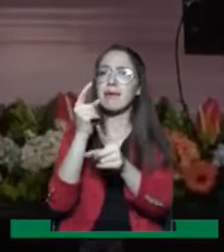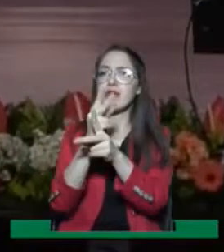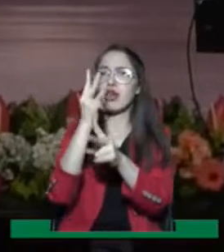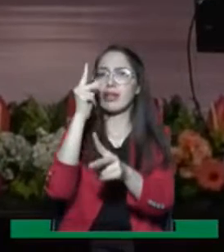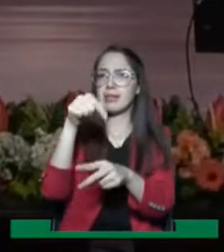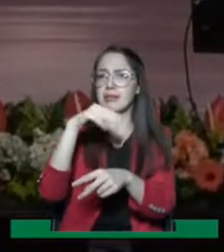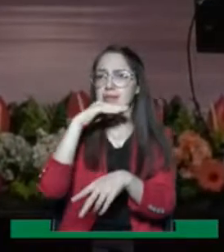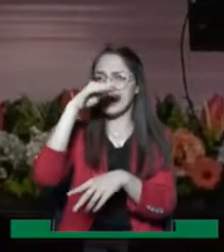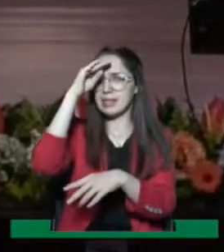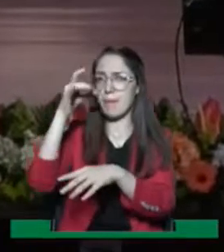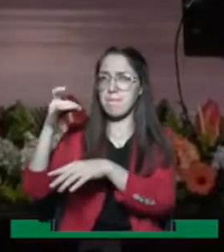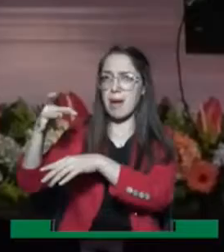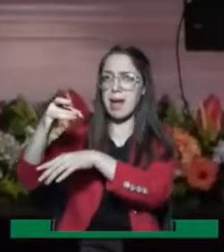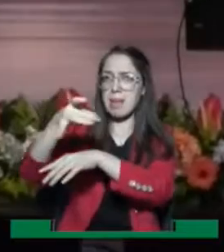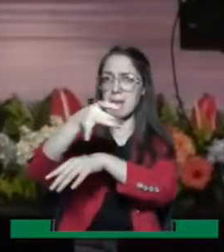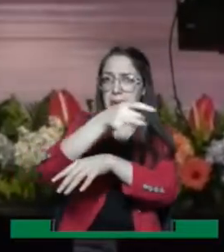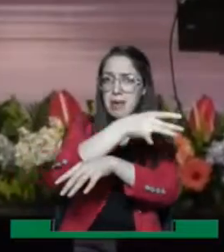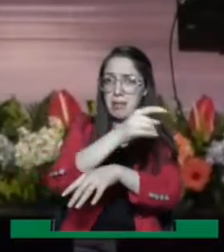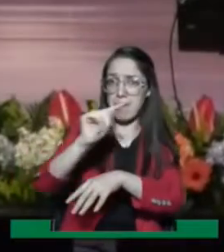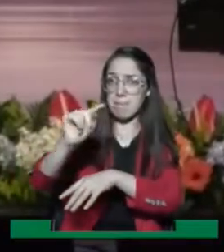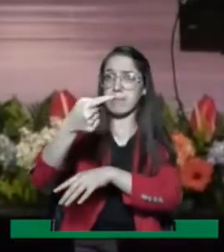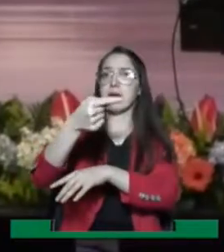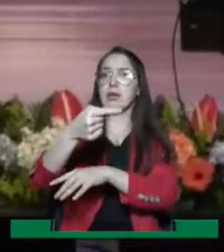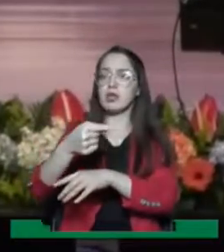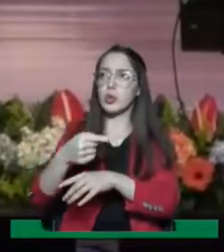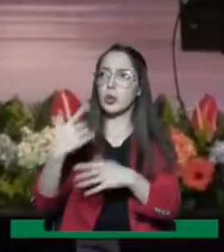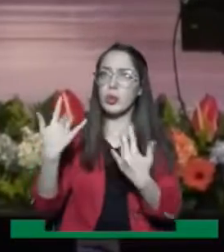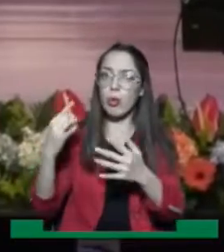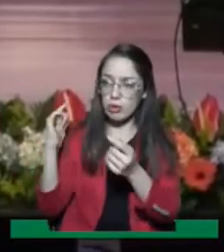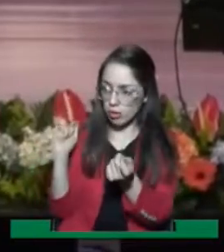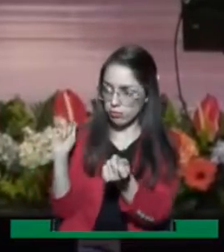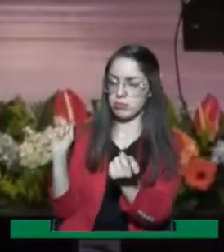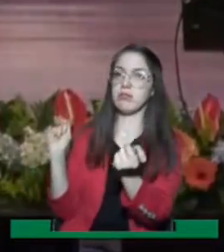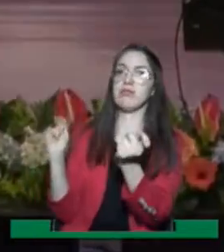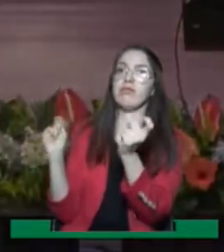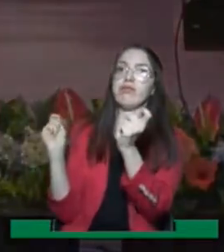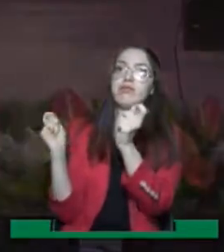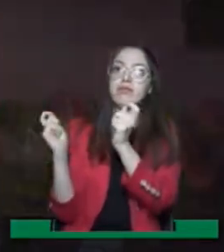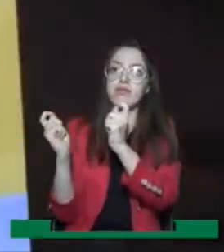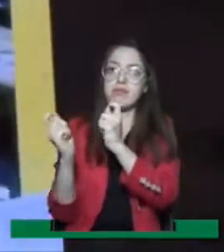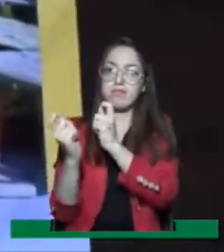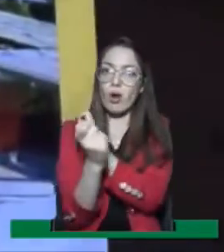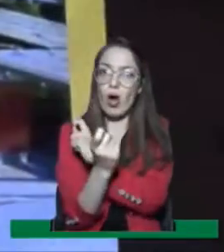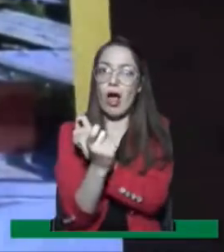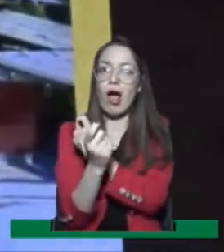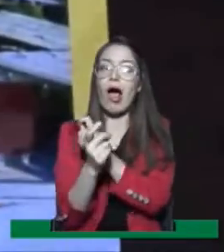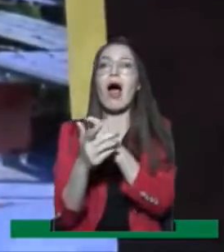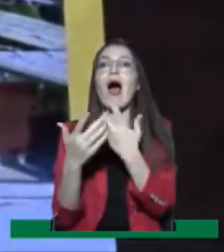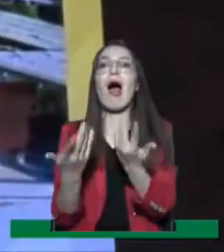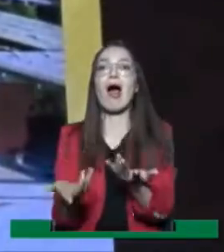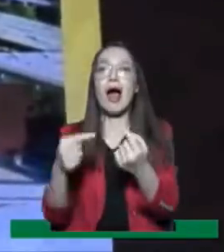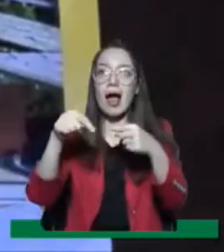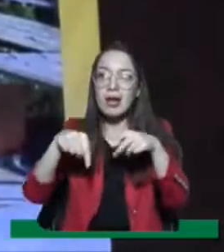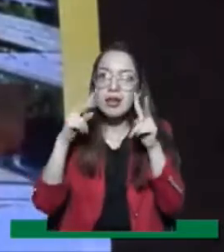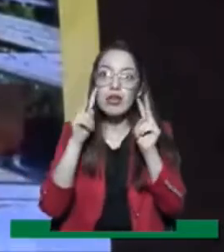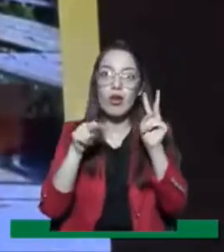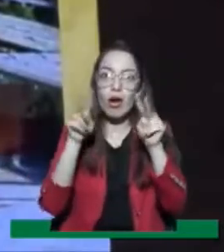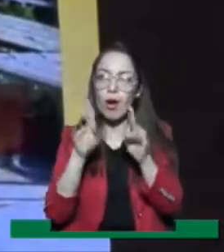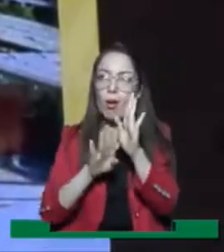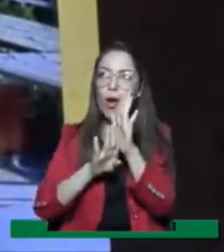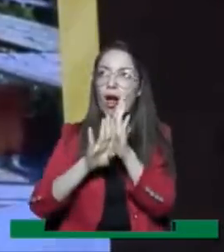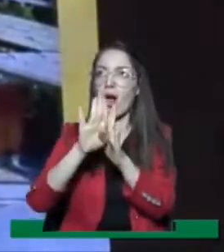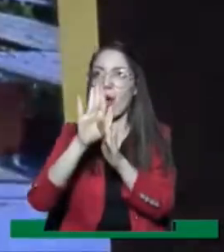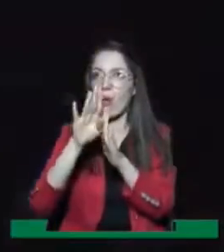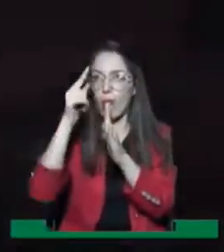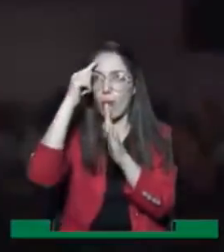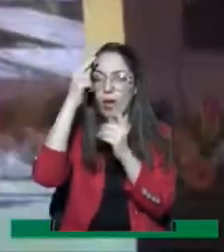transformación. Para nosotros, dentro del sector y la industria del turismo, es muy grato poder compartir los avances y las estrategias